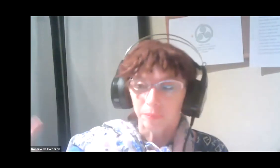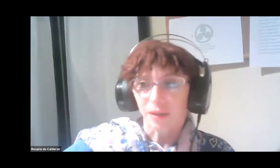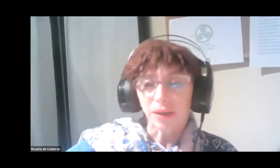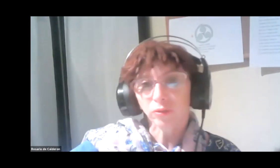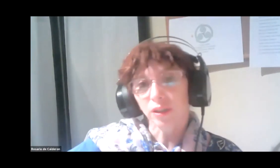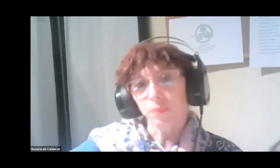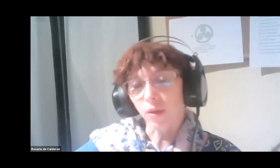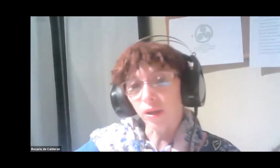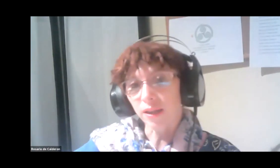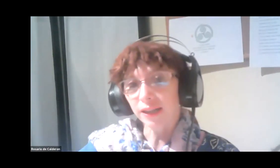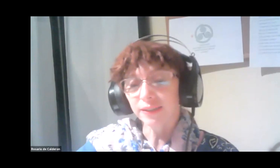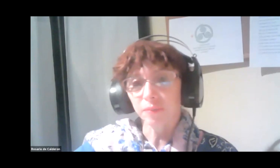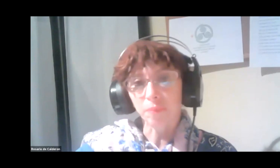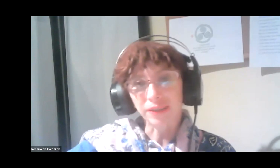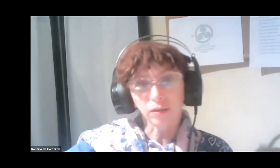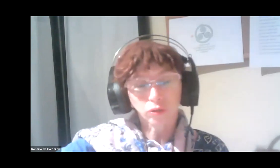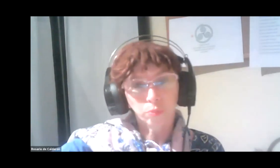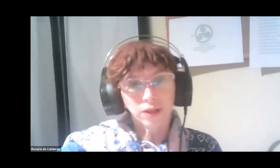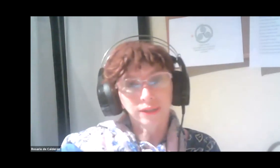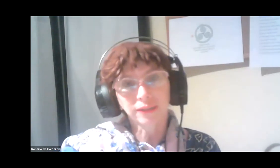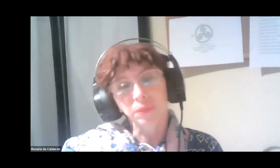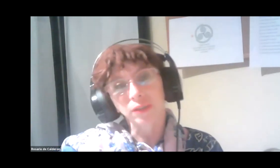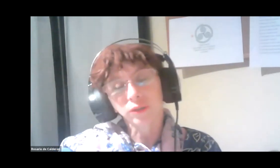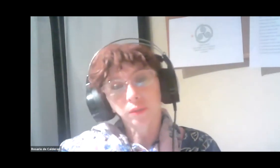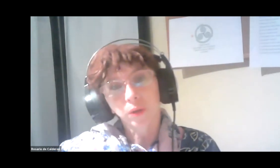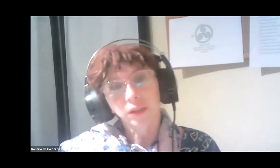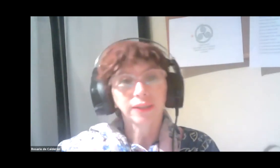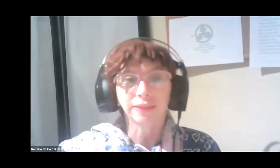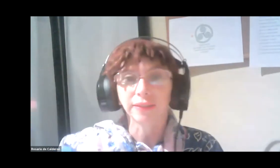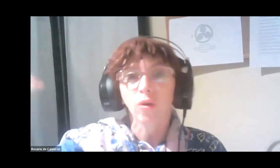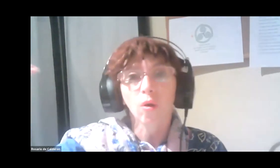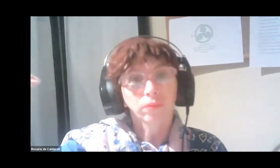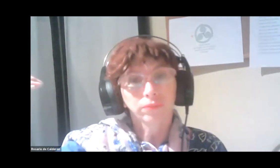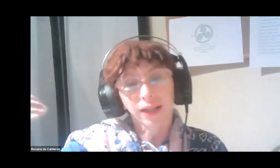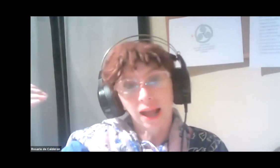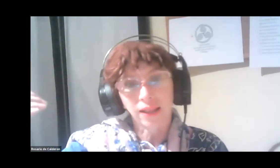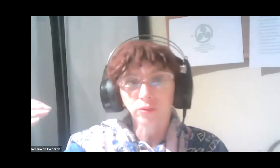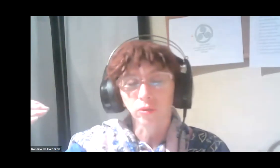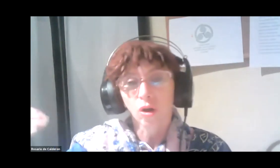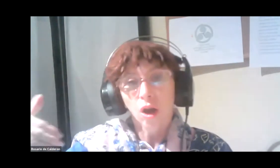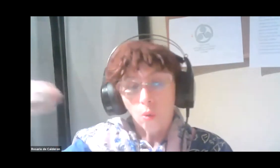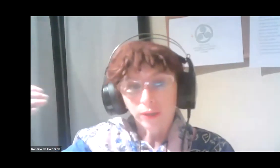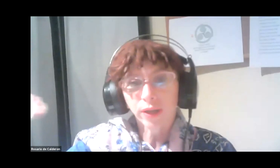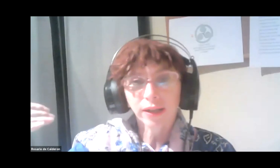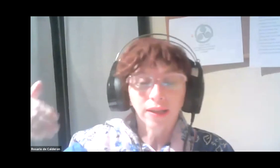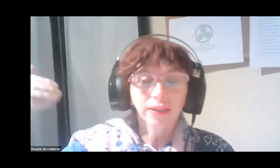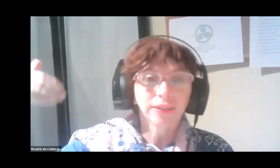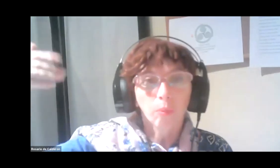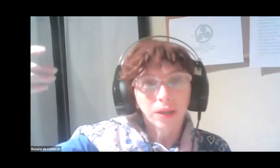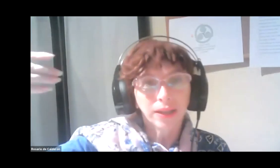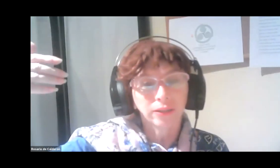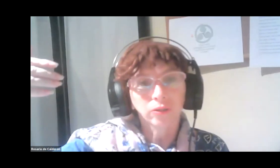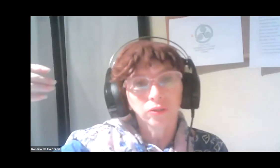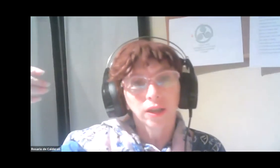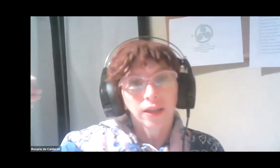me de varios pegado a la derecha y va a pasar dos puertas y pasando esas puertas hay cinco gradas o hay una grada de